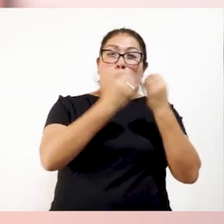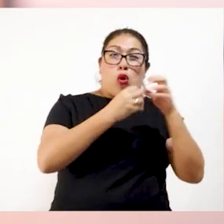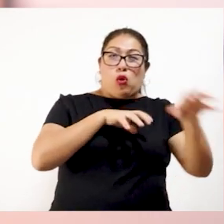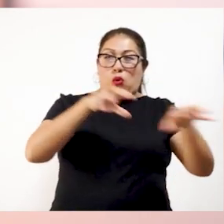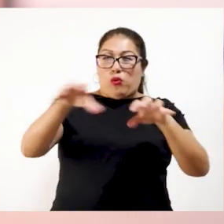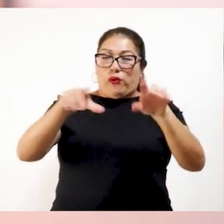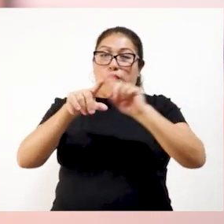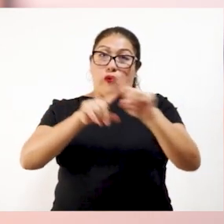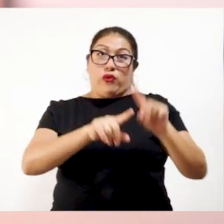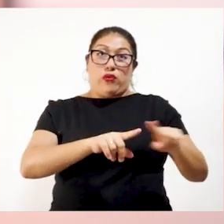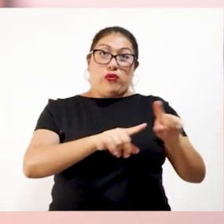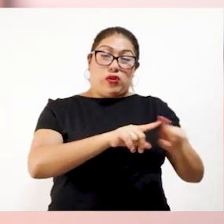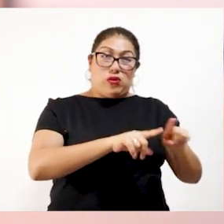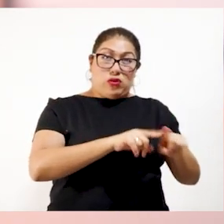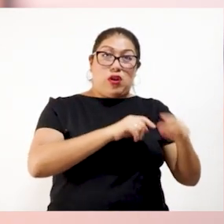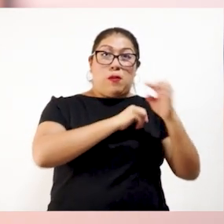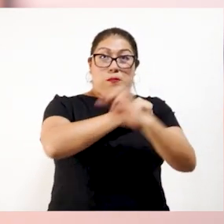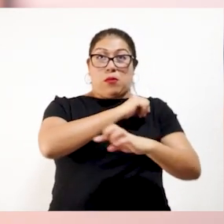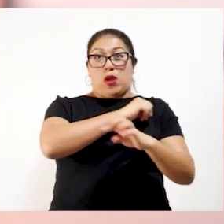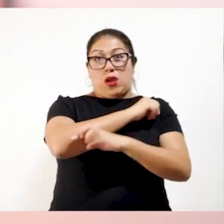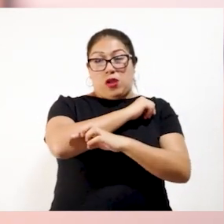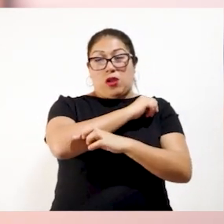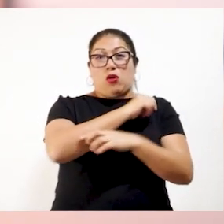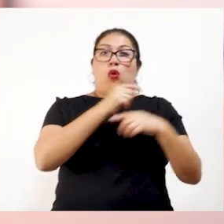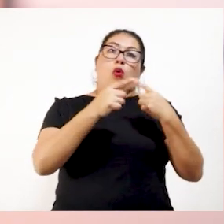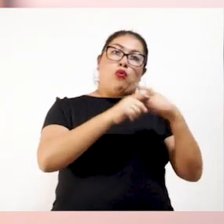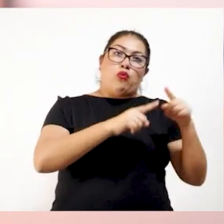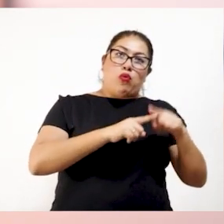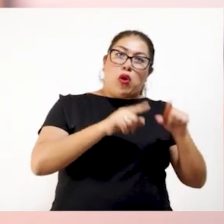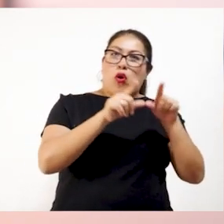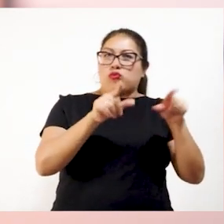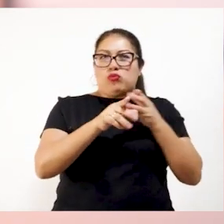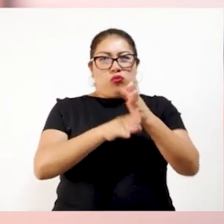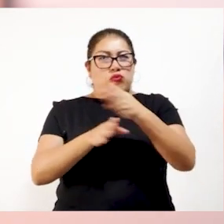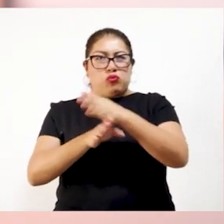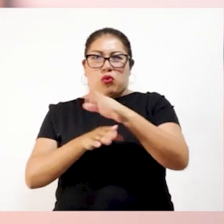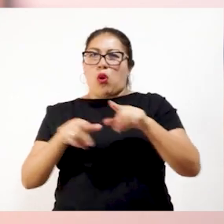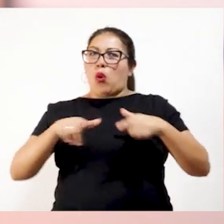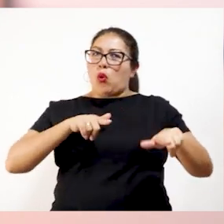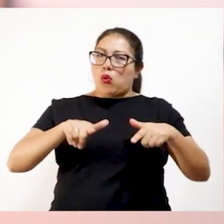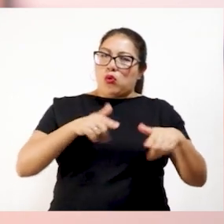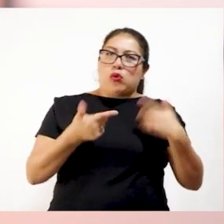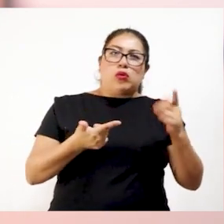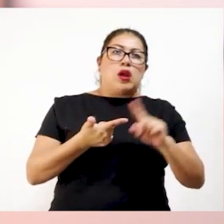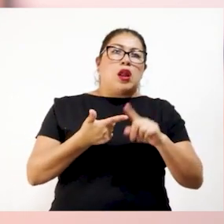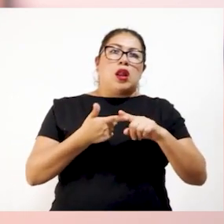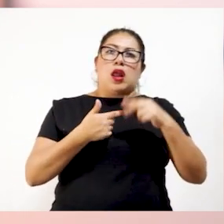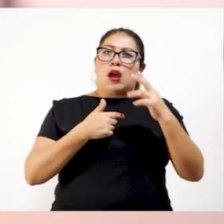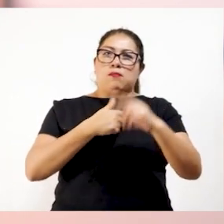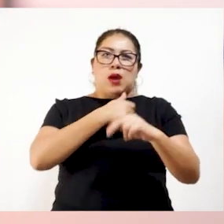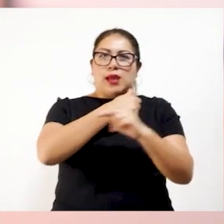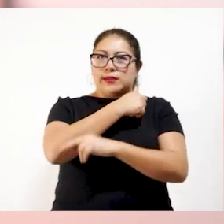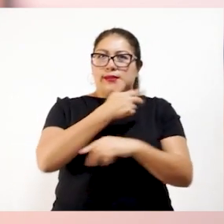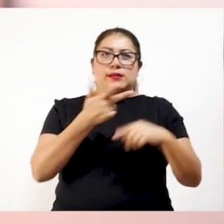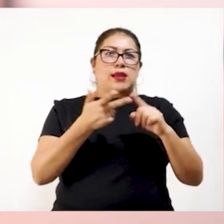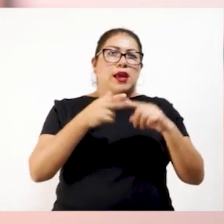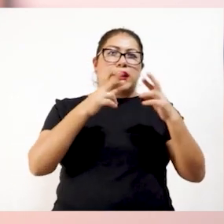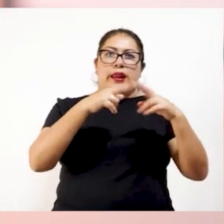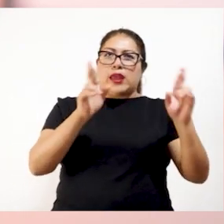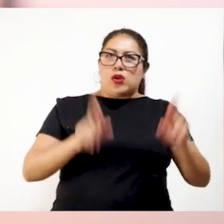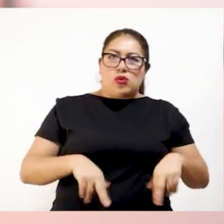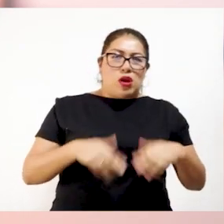personas ciegas en los diferentes países, en diferentes ámbitos, local,